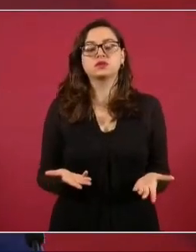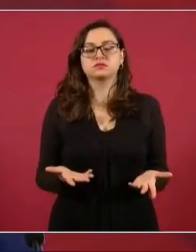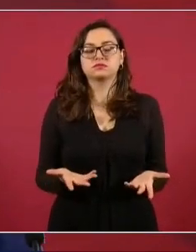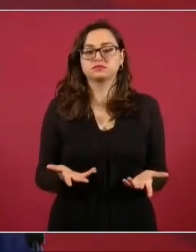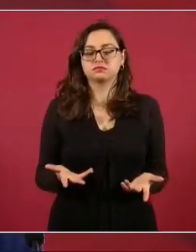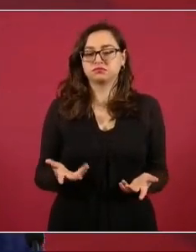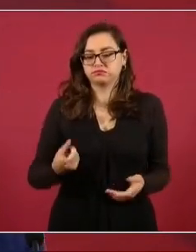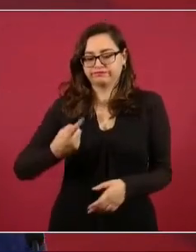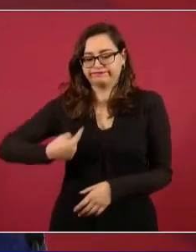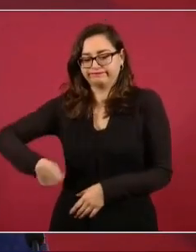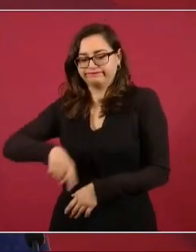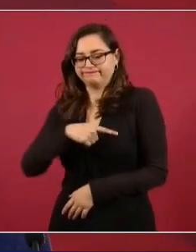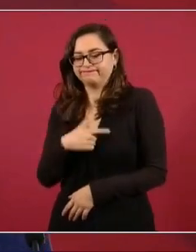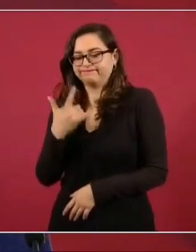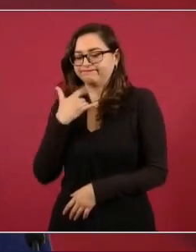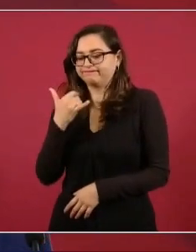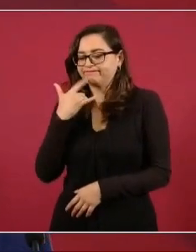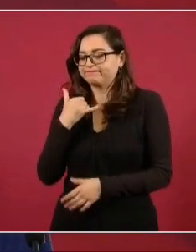una transformación,